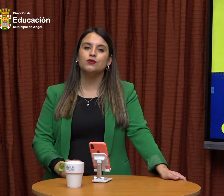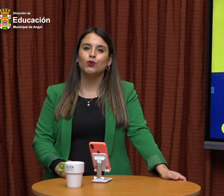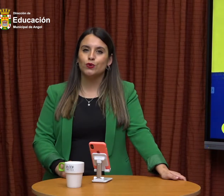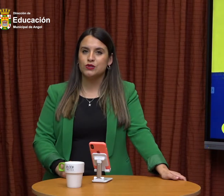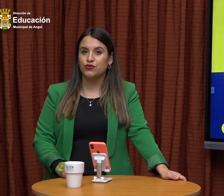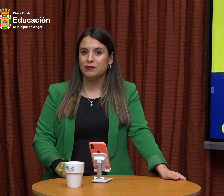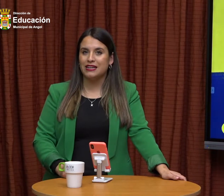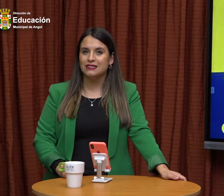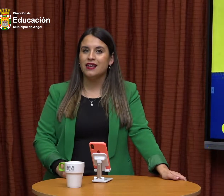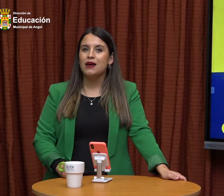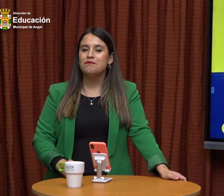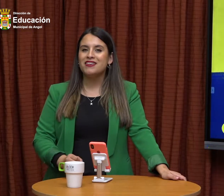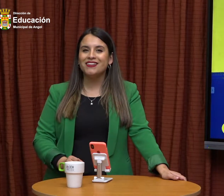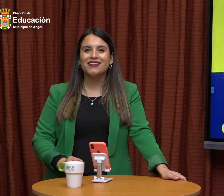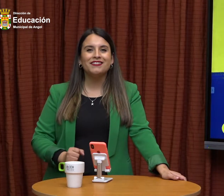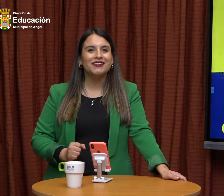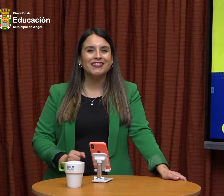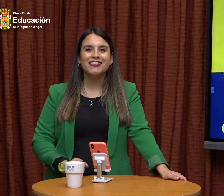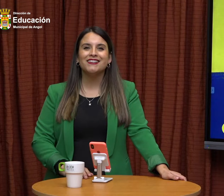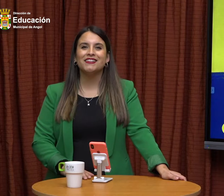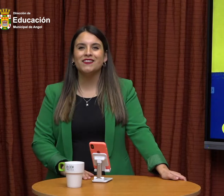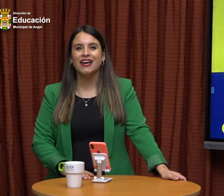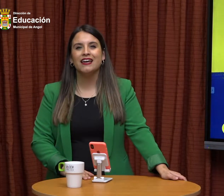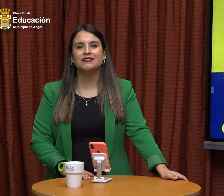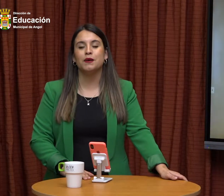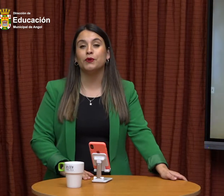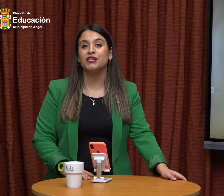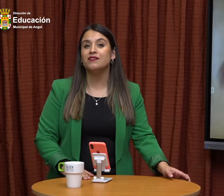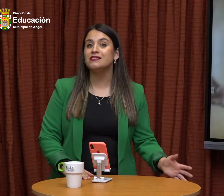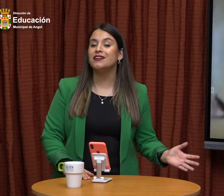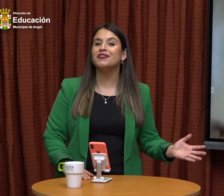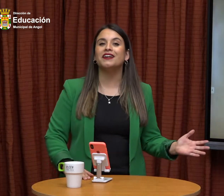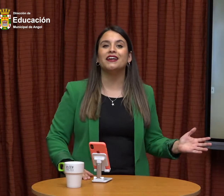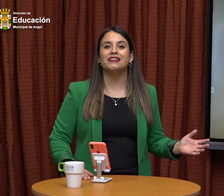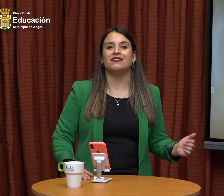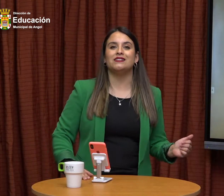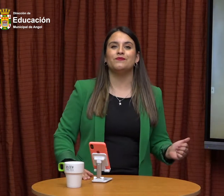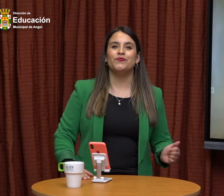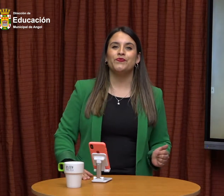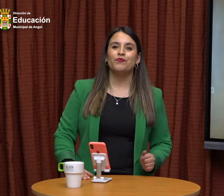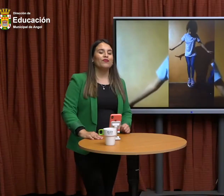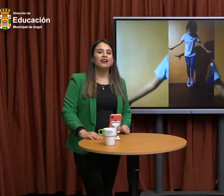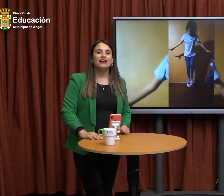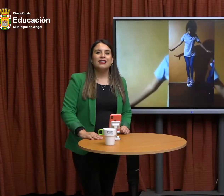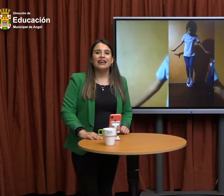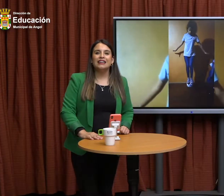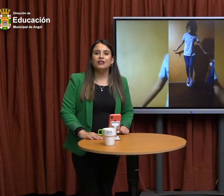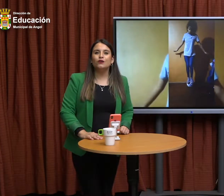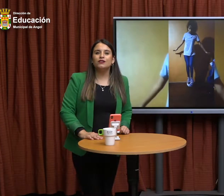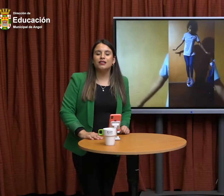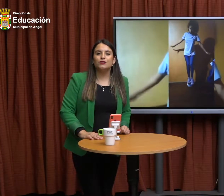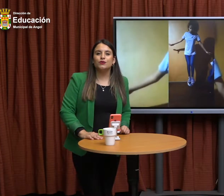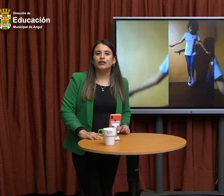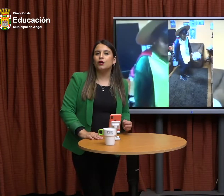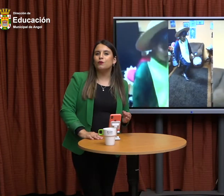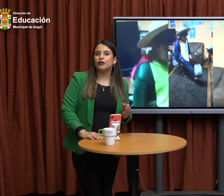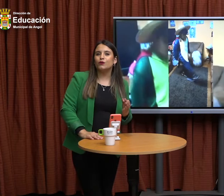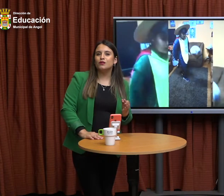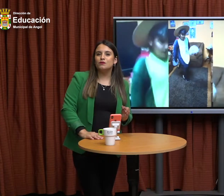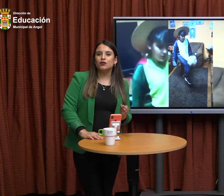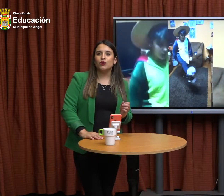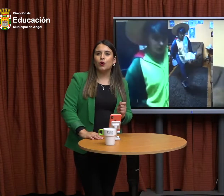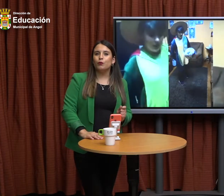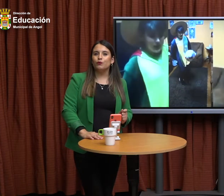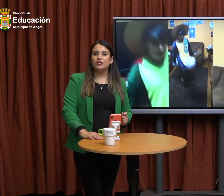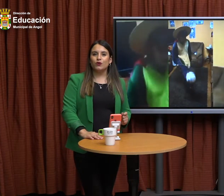estudiantes junto a sus familias mediante entretenidas actividades deportivas y recreativas. En este contexto y como